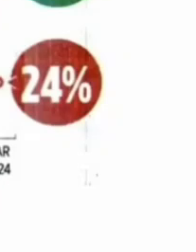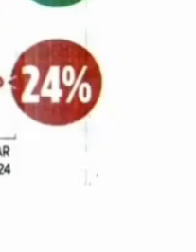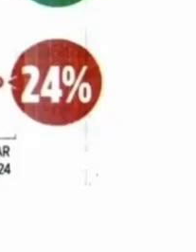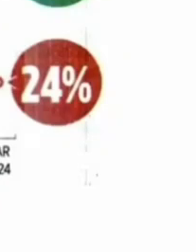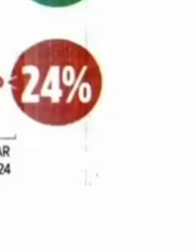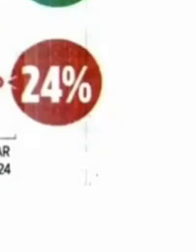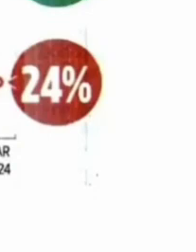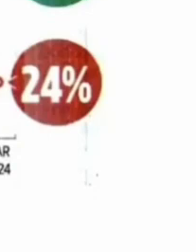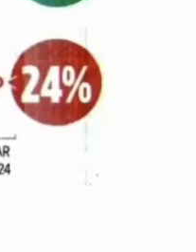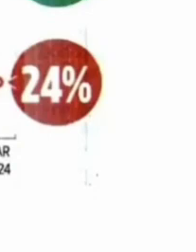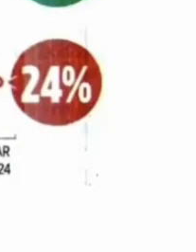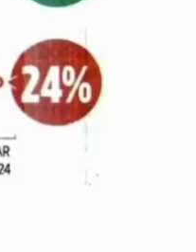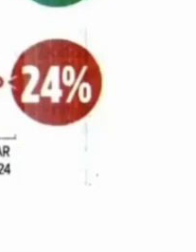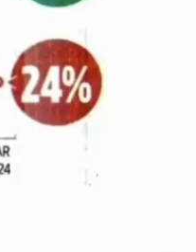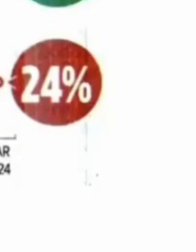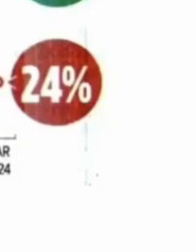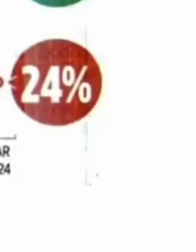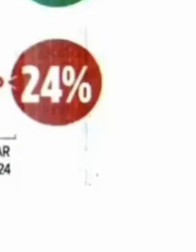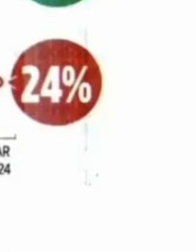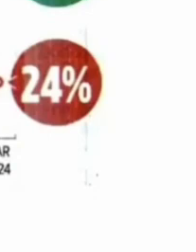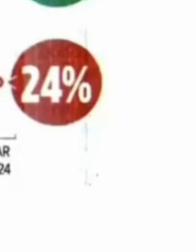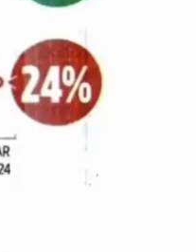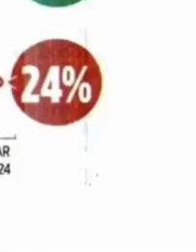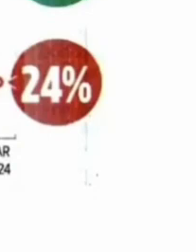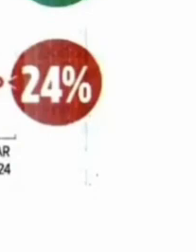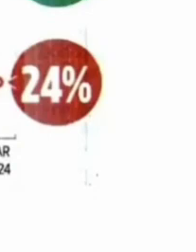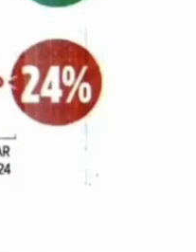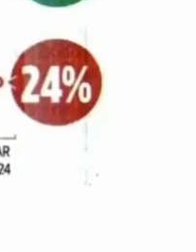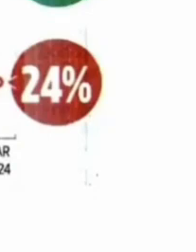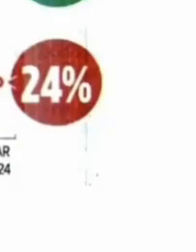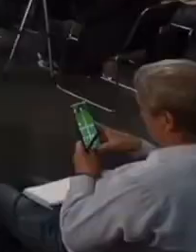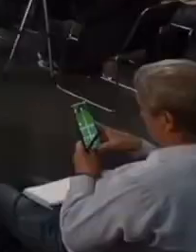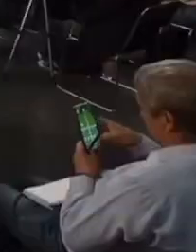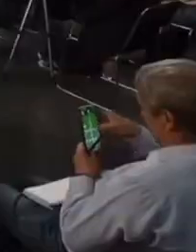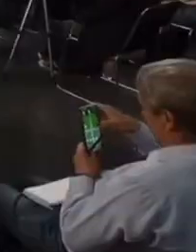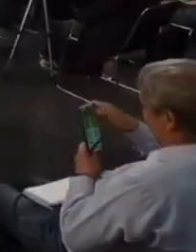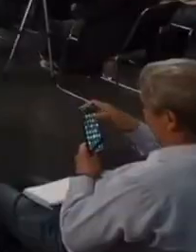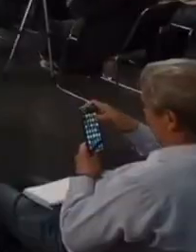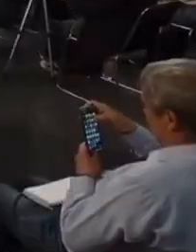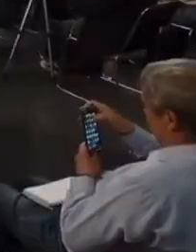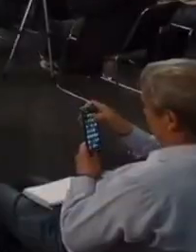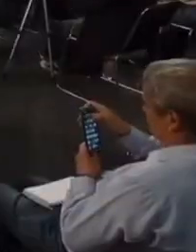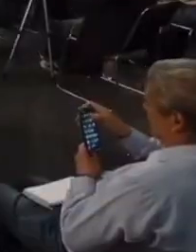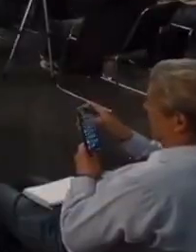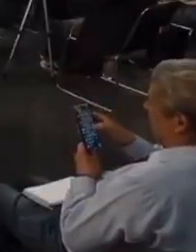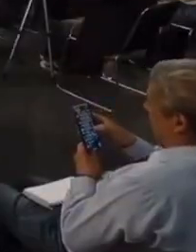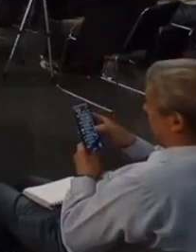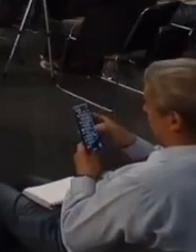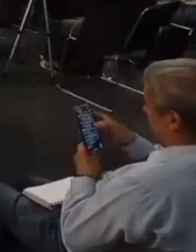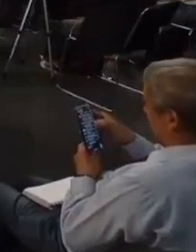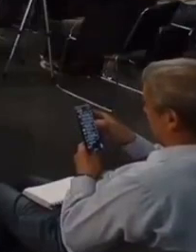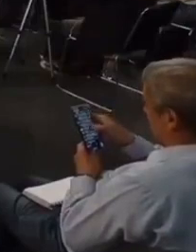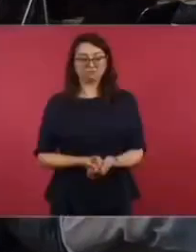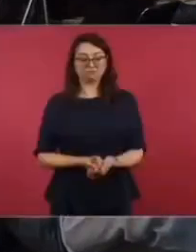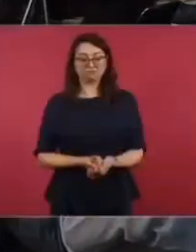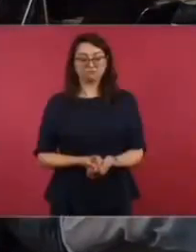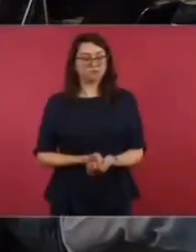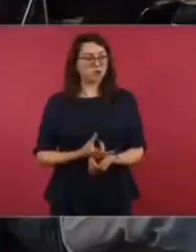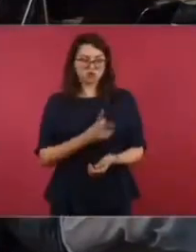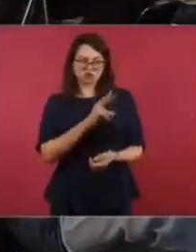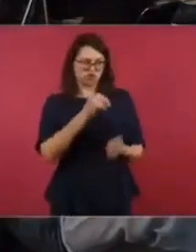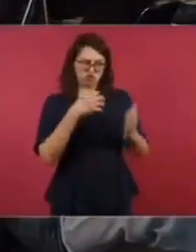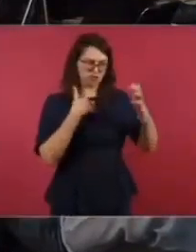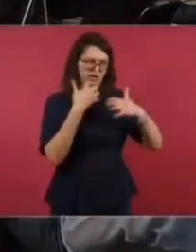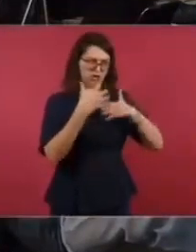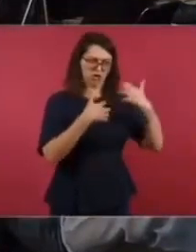encuestas, pues prácticamente poner un, ahora sí, que un panista, una casa encuestadora panista ponga arriba